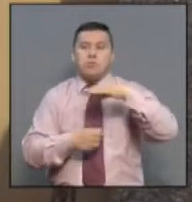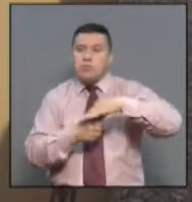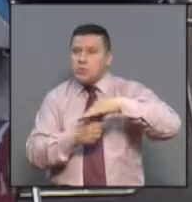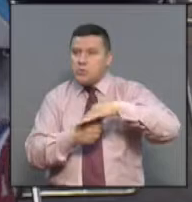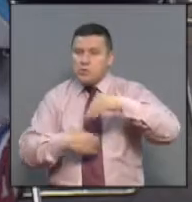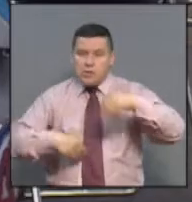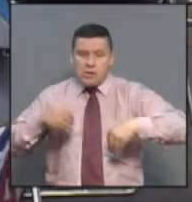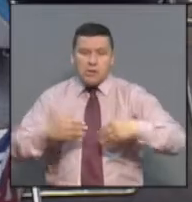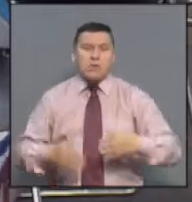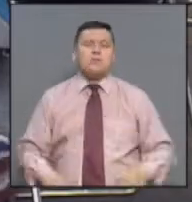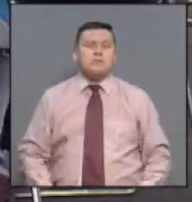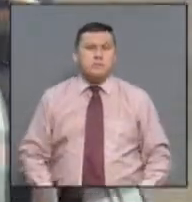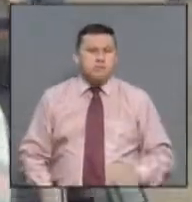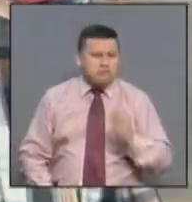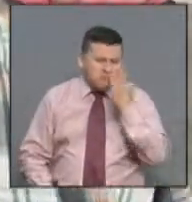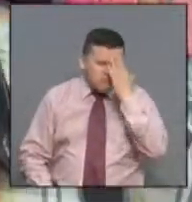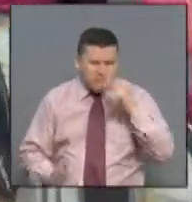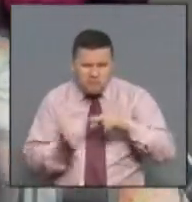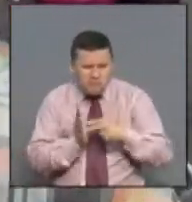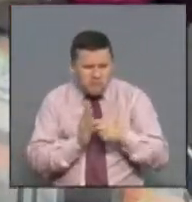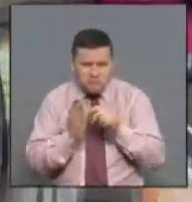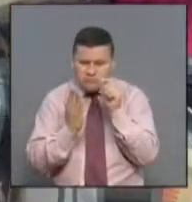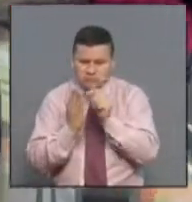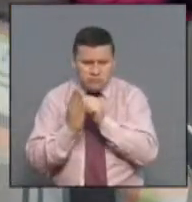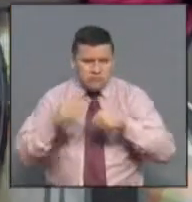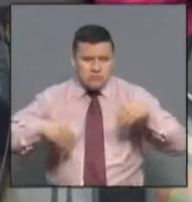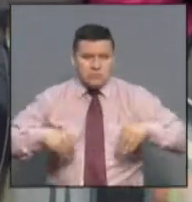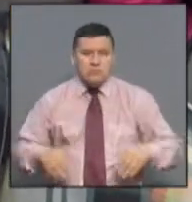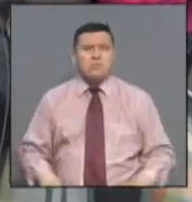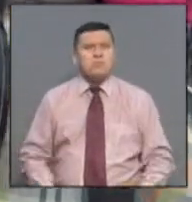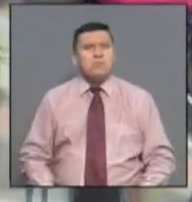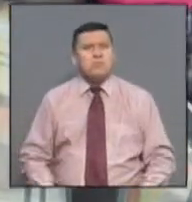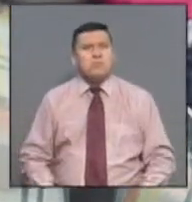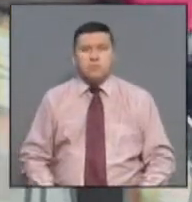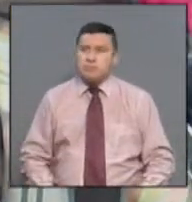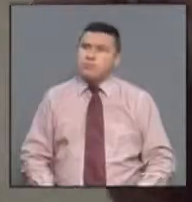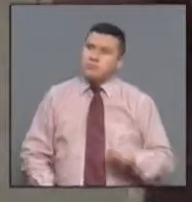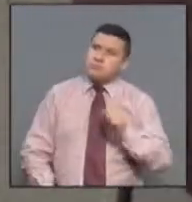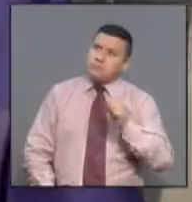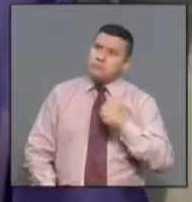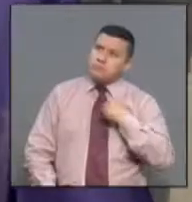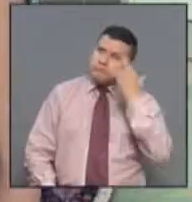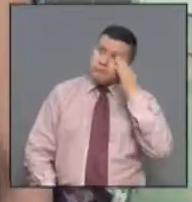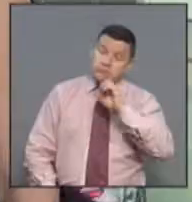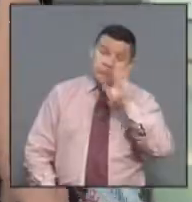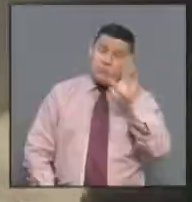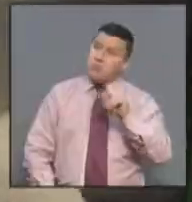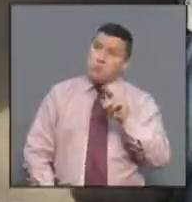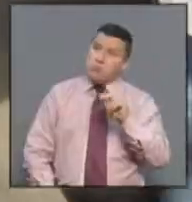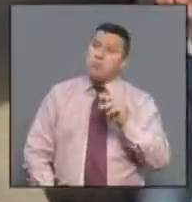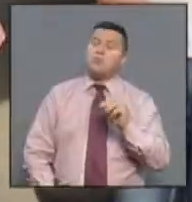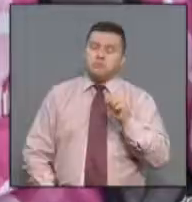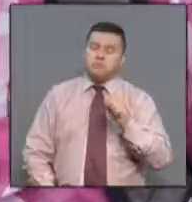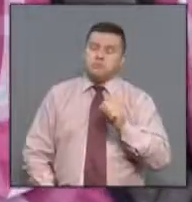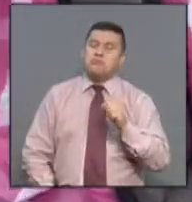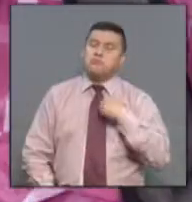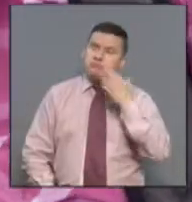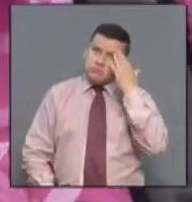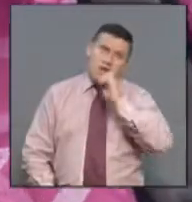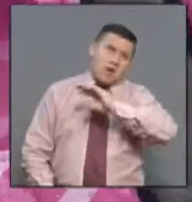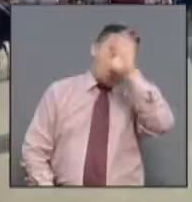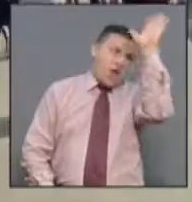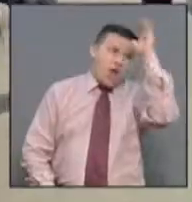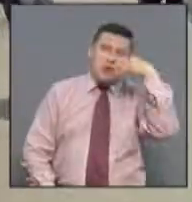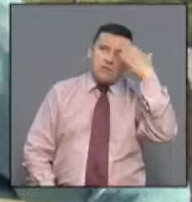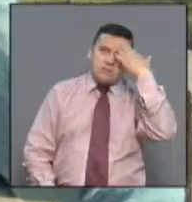popular anticorrupción. ¿Sabe usted qué es la consulta anticorrupción? Sí. Sí. Claro. No. Sí. Claro, por supuesto